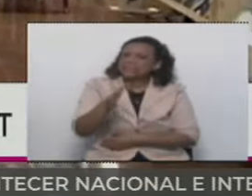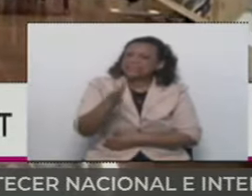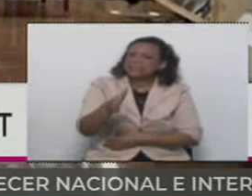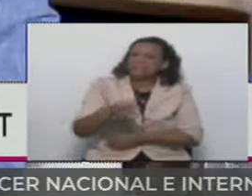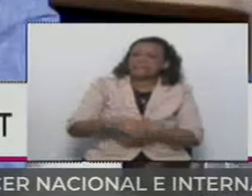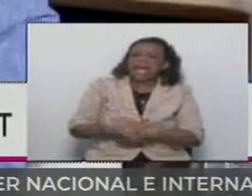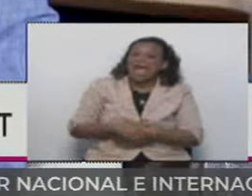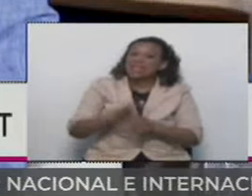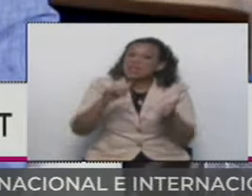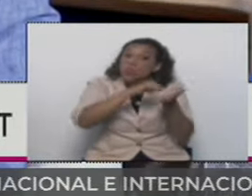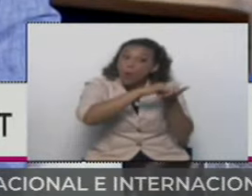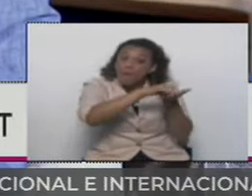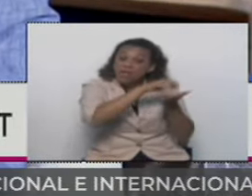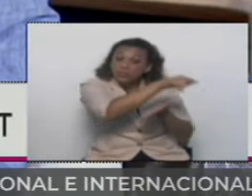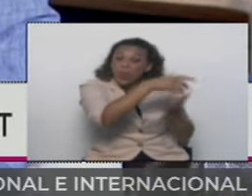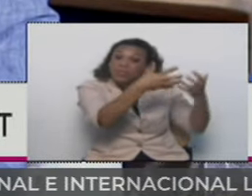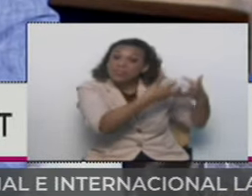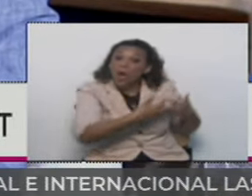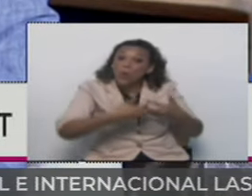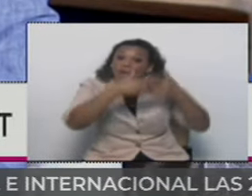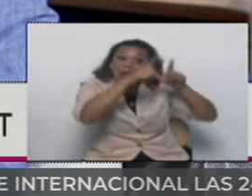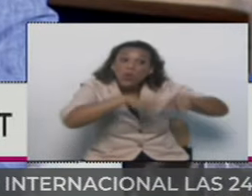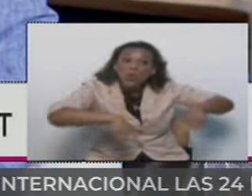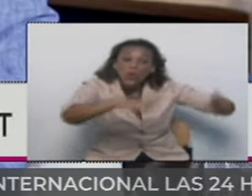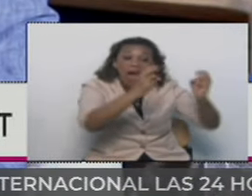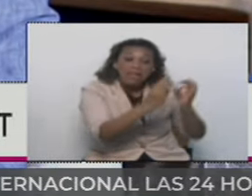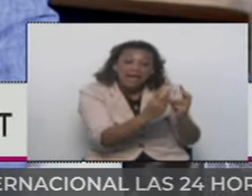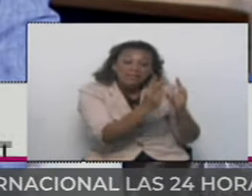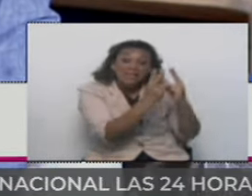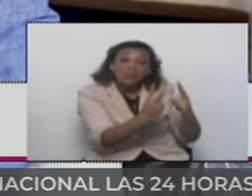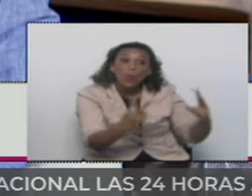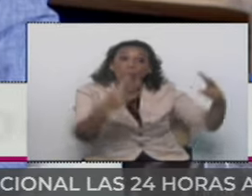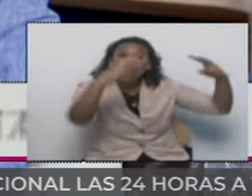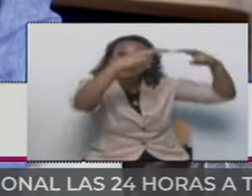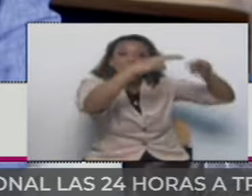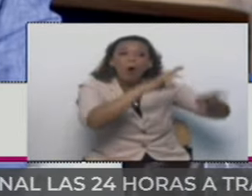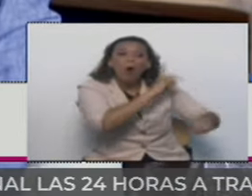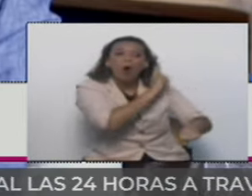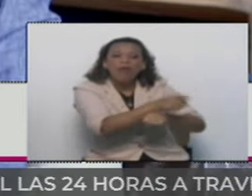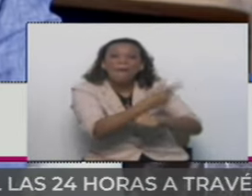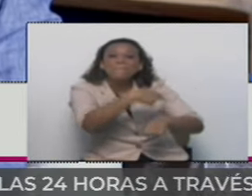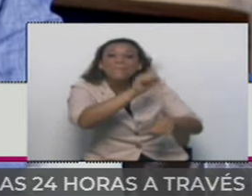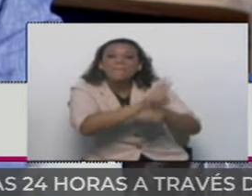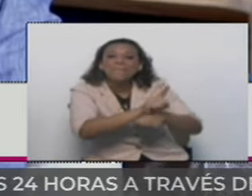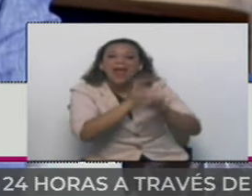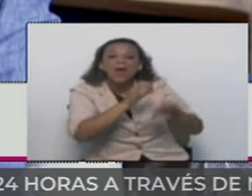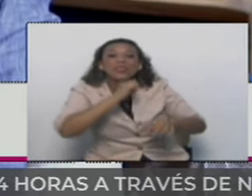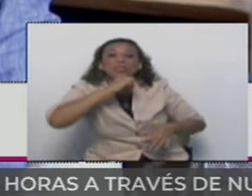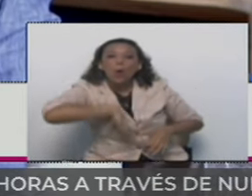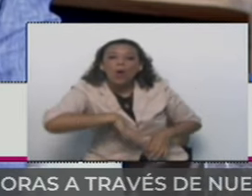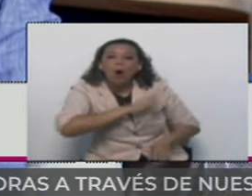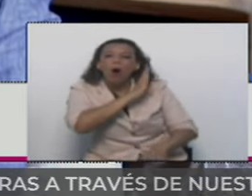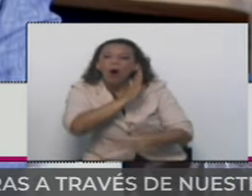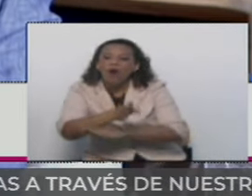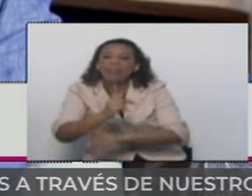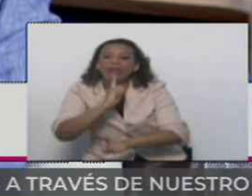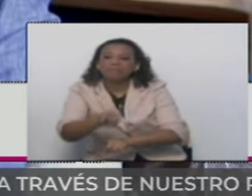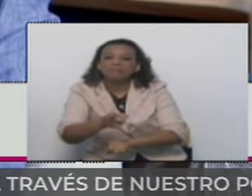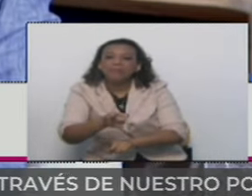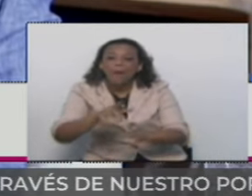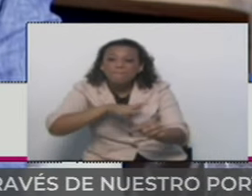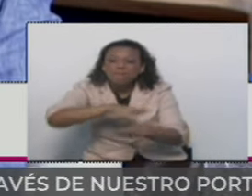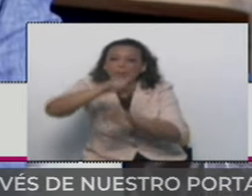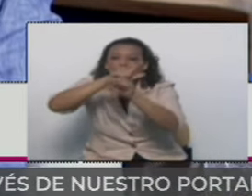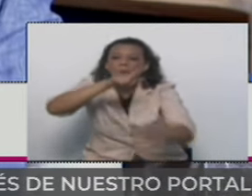Desde Nueva York, desde la sede de Naciones Unidas, se ordenaron por primera vez en la historia